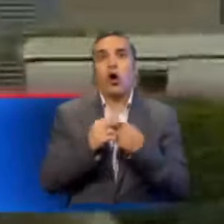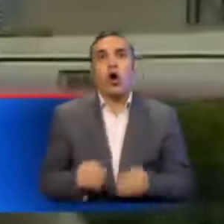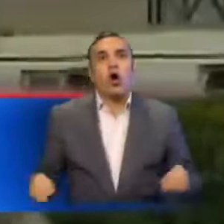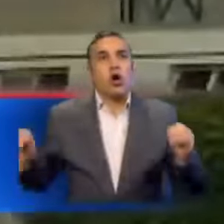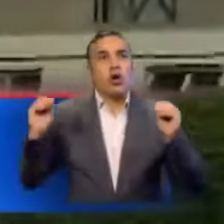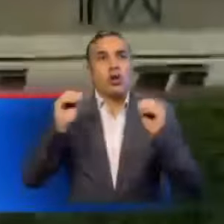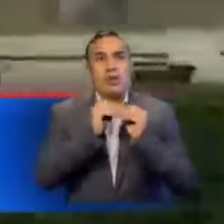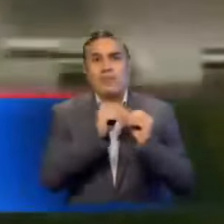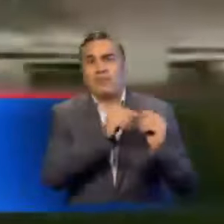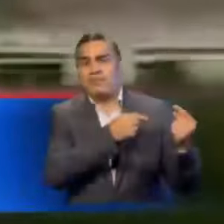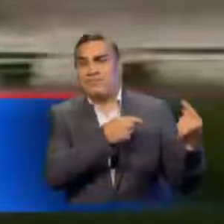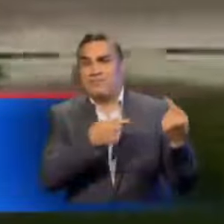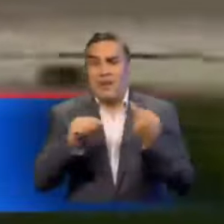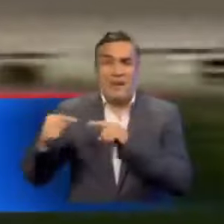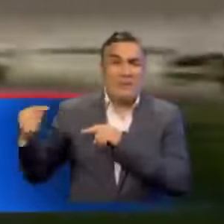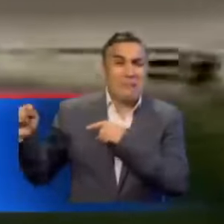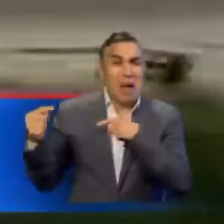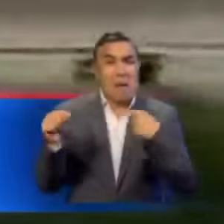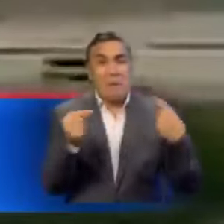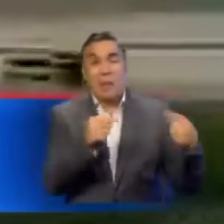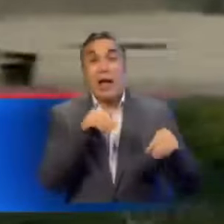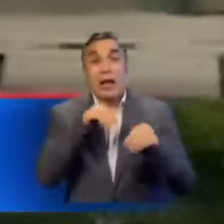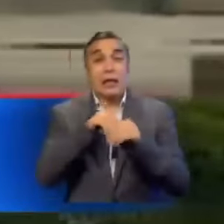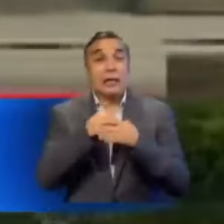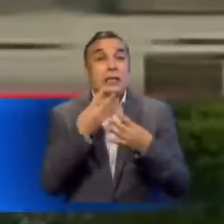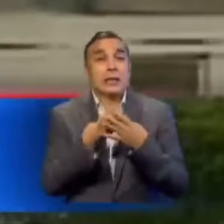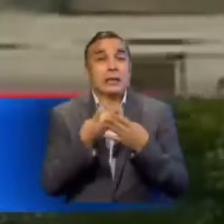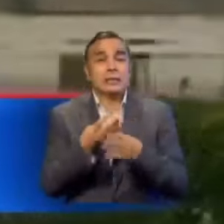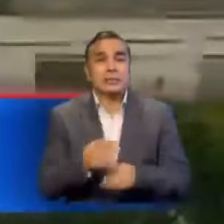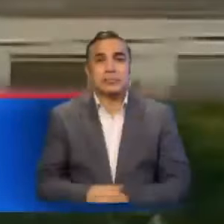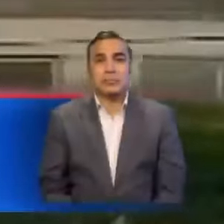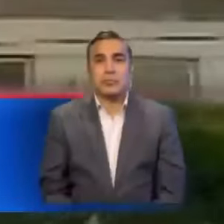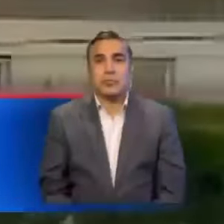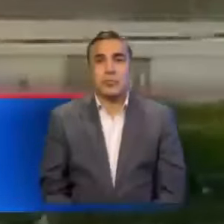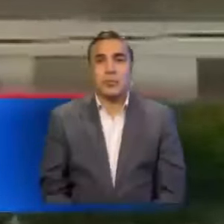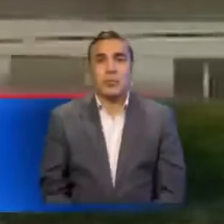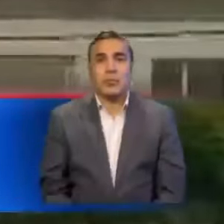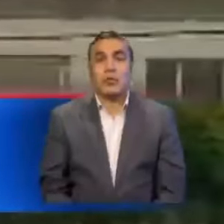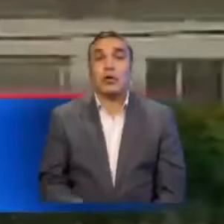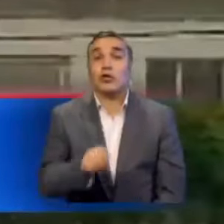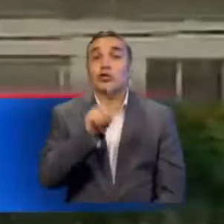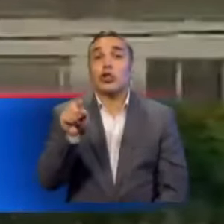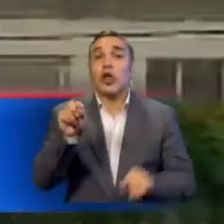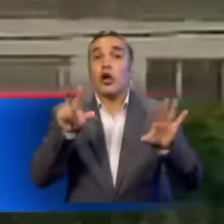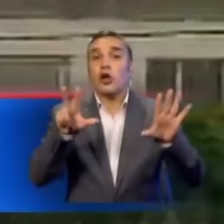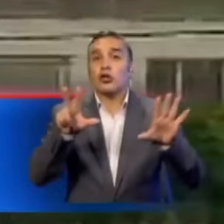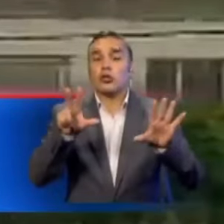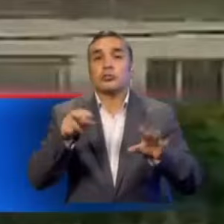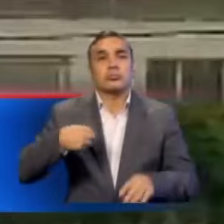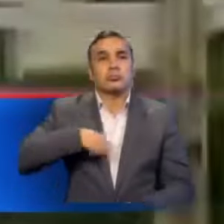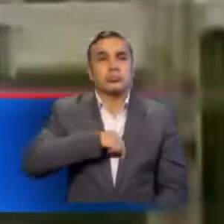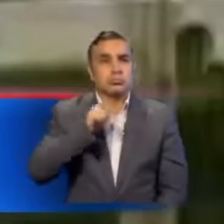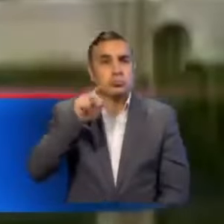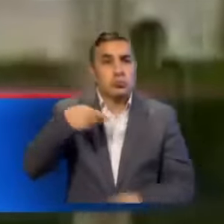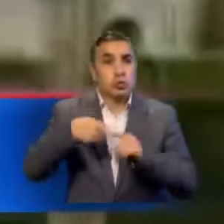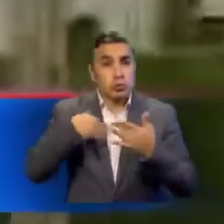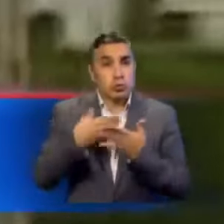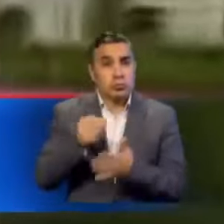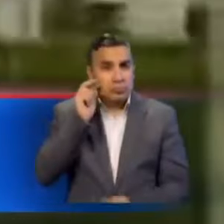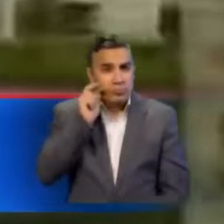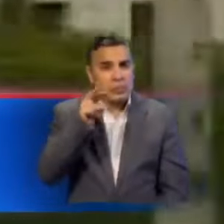el disturbio dentro de esta unidad carcelaria del Centro de Privación de Libertad Zonal 8. Lo que pudimos ver cuando llegamos aquí